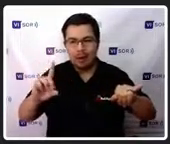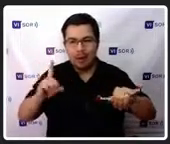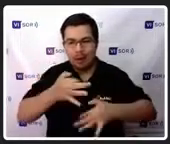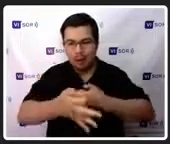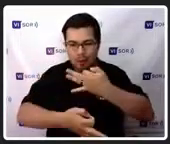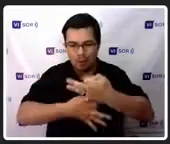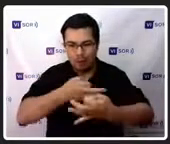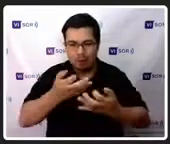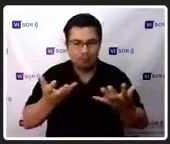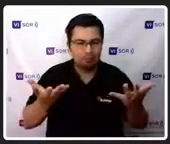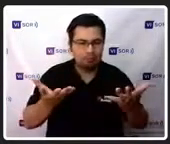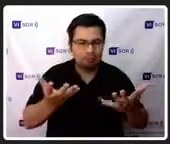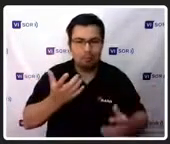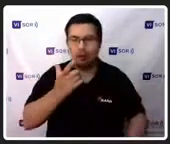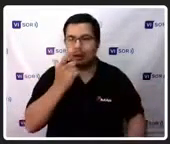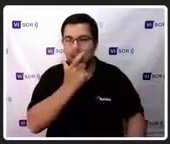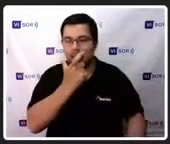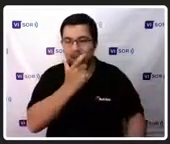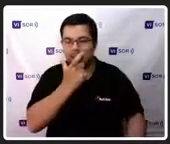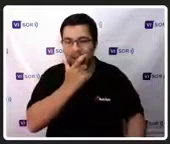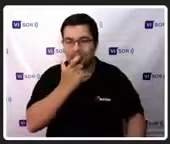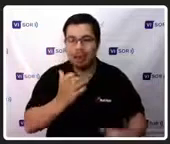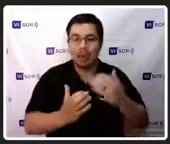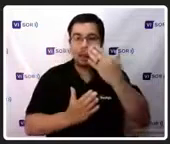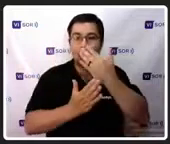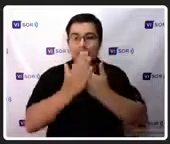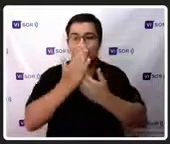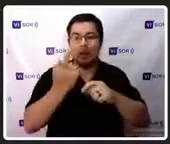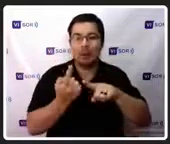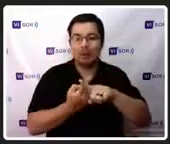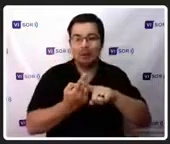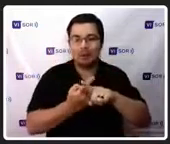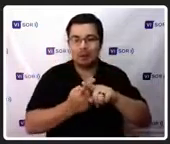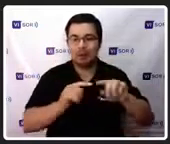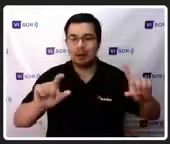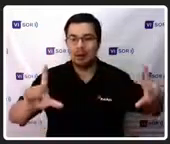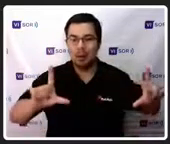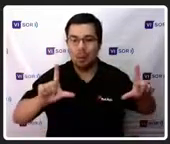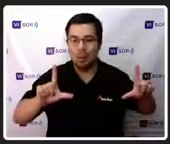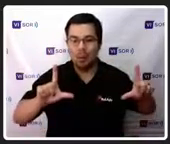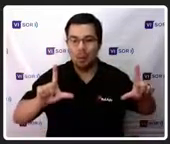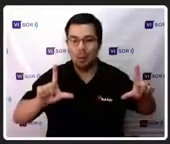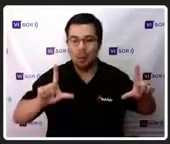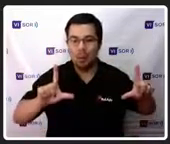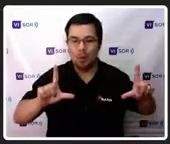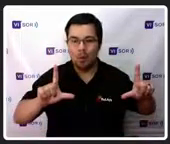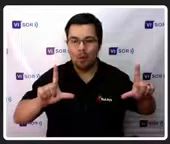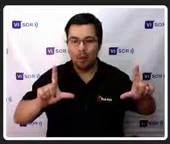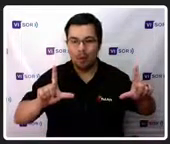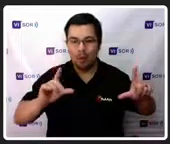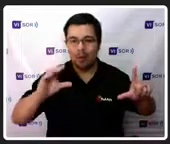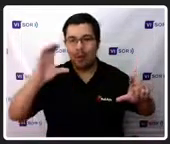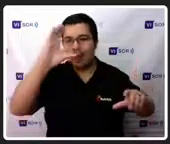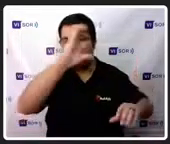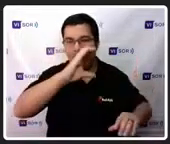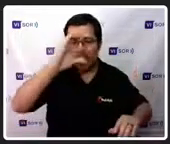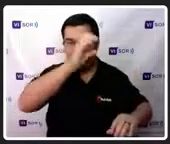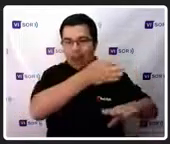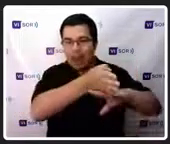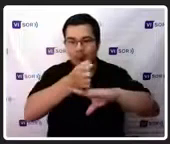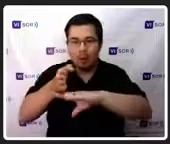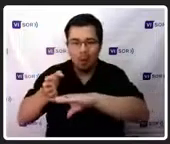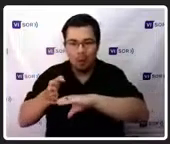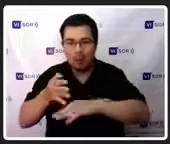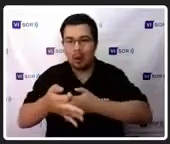la mañana estuvimos conversando con un titulado de ecoturismo y también ahí nos contaba sus anécdotas, ¿no es cierto? Y lo entretenido que es trabajar en